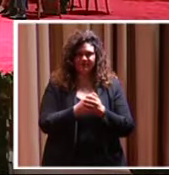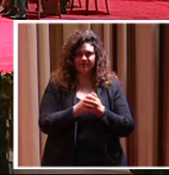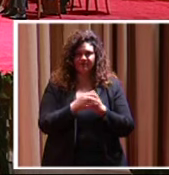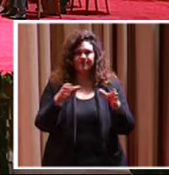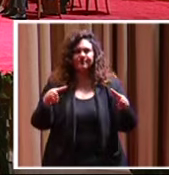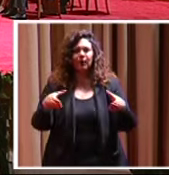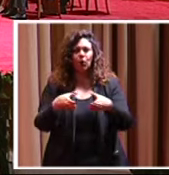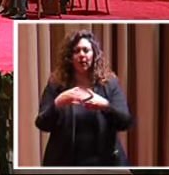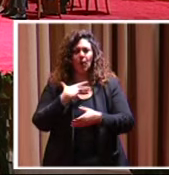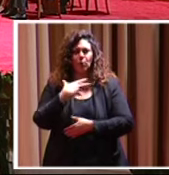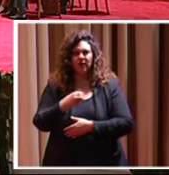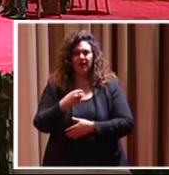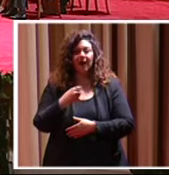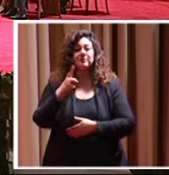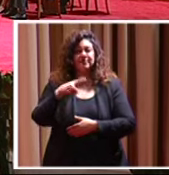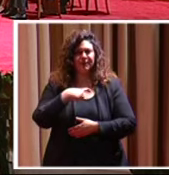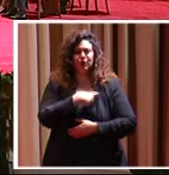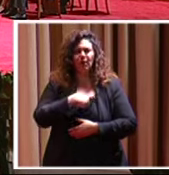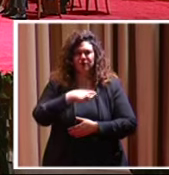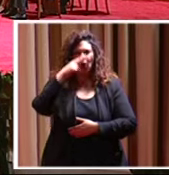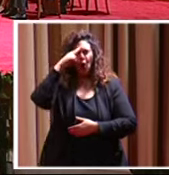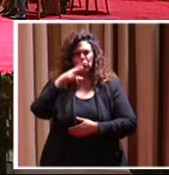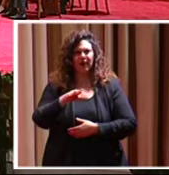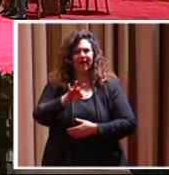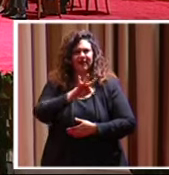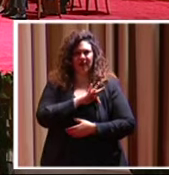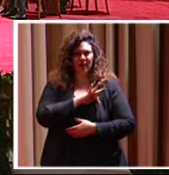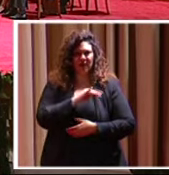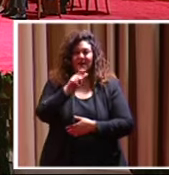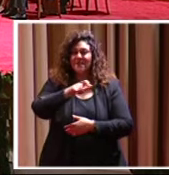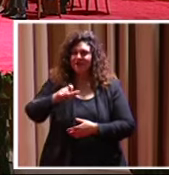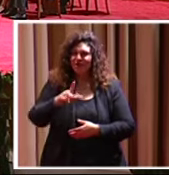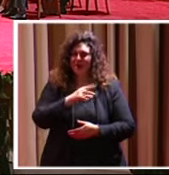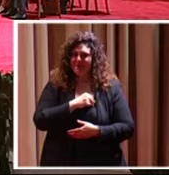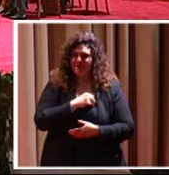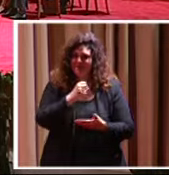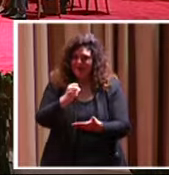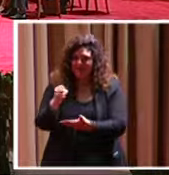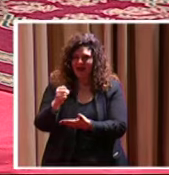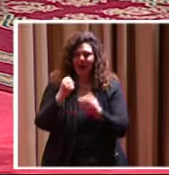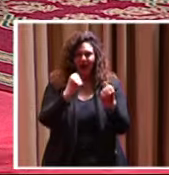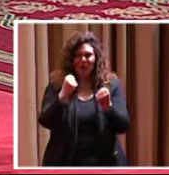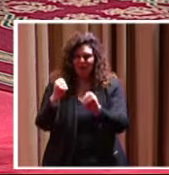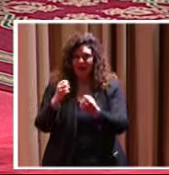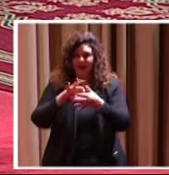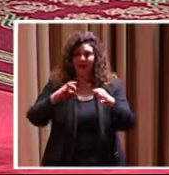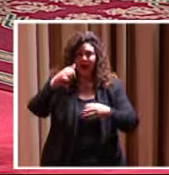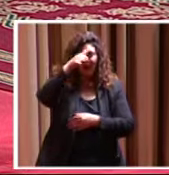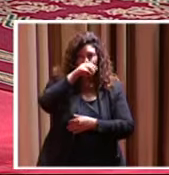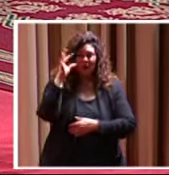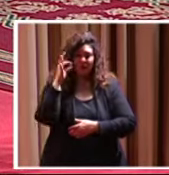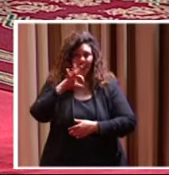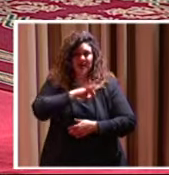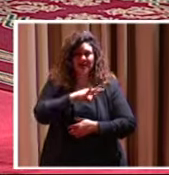corporación municipal, comisión de honores y distinciones, premiados, autoridades, amigos, amigas, señoras